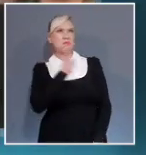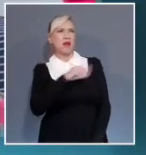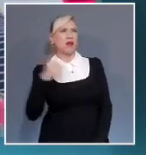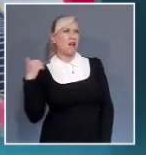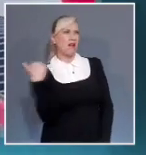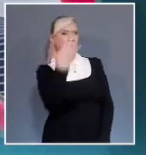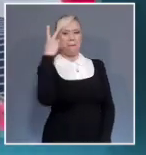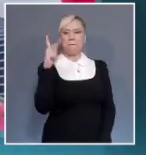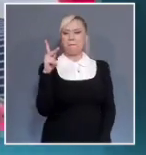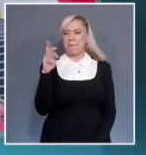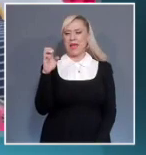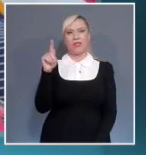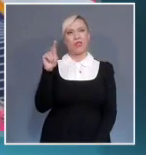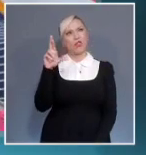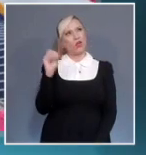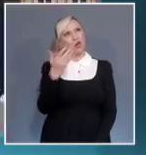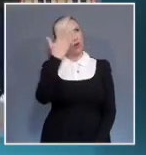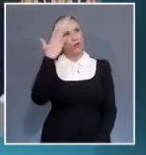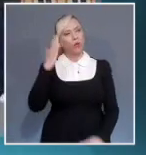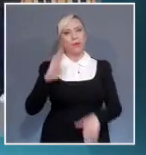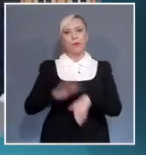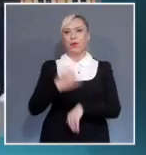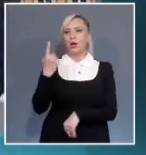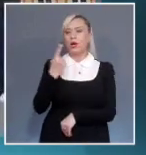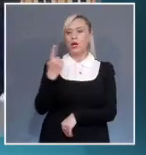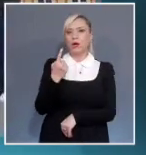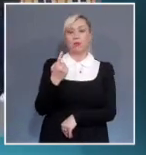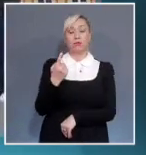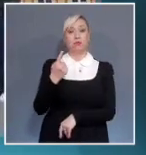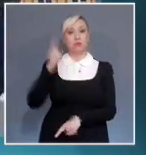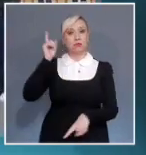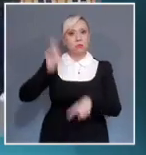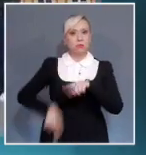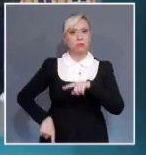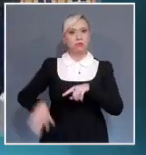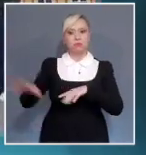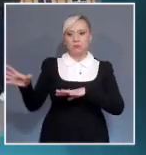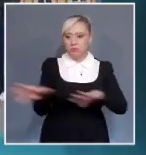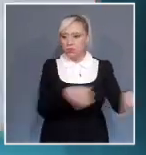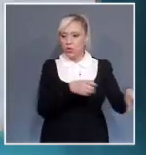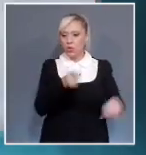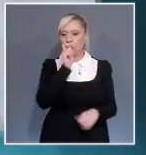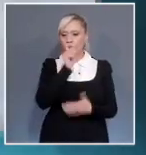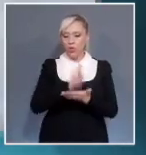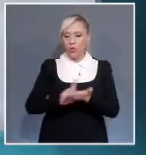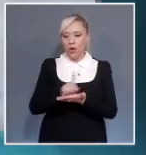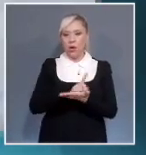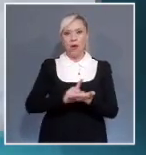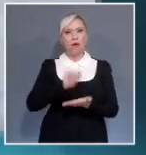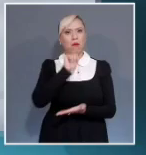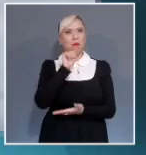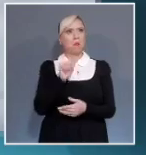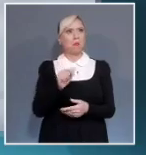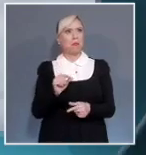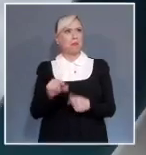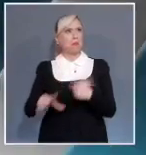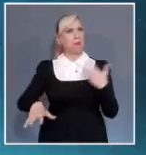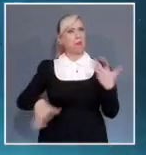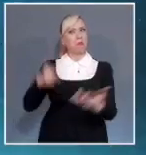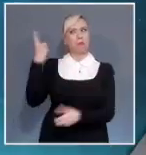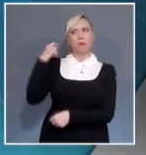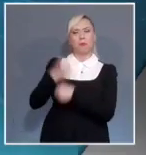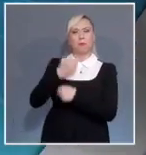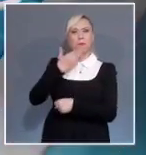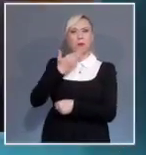bajos resultados contra las incautaciones de diferentes drogas en comparación con el año pasado y problemas administrativos de seguridad.